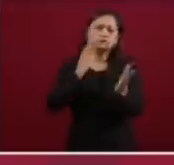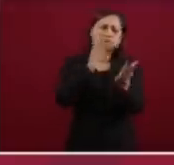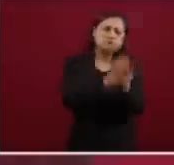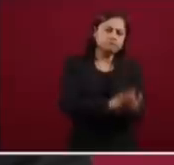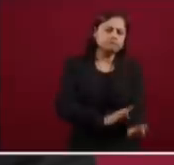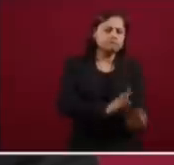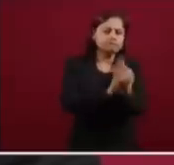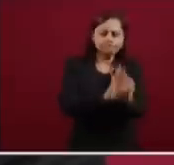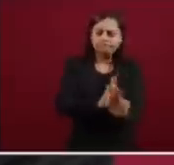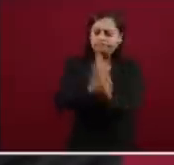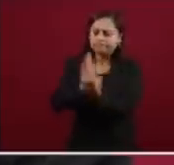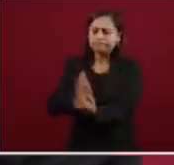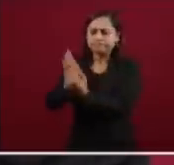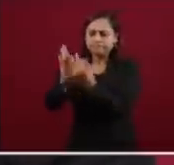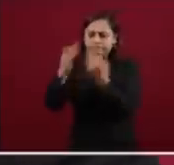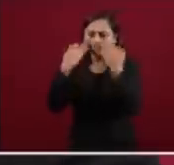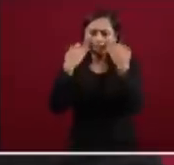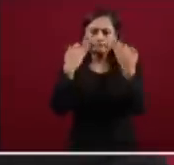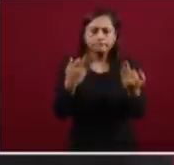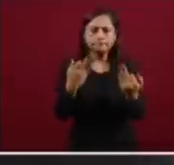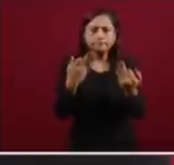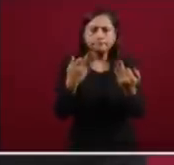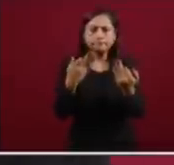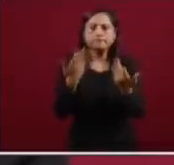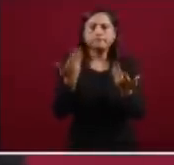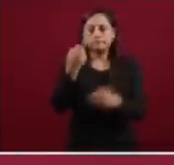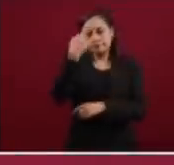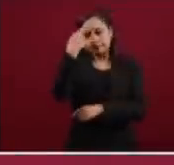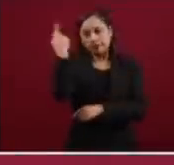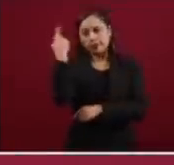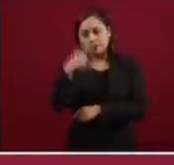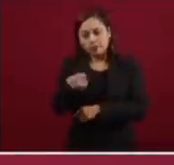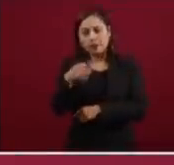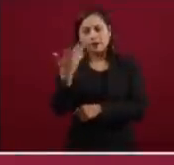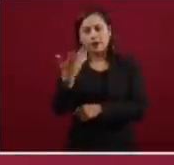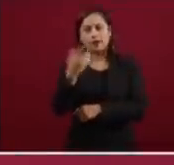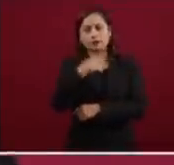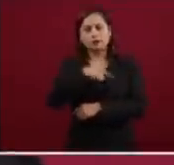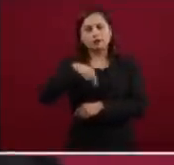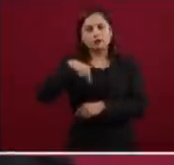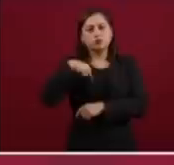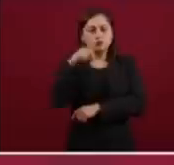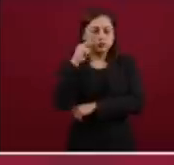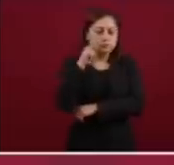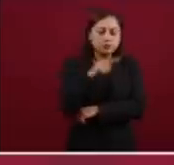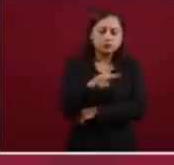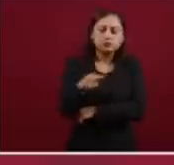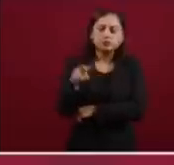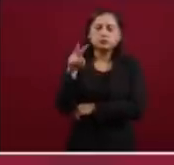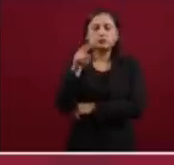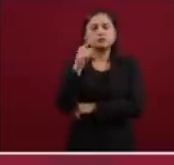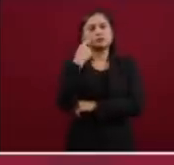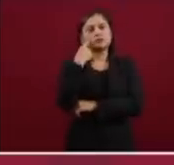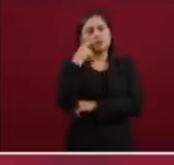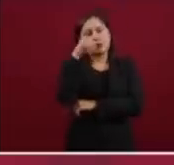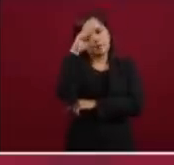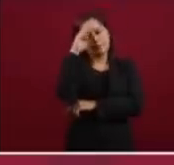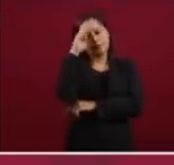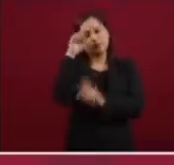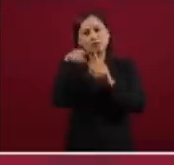vamos a que se sepa cuánto es lo que se necesita